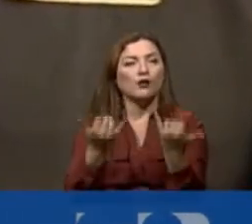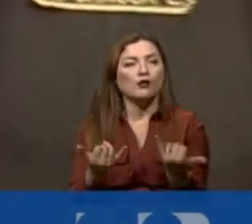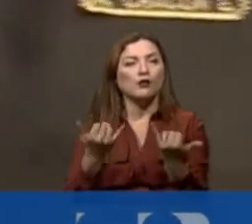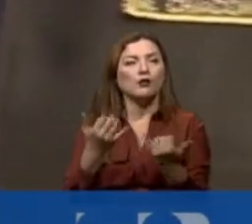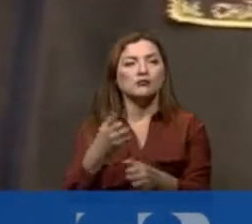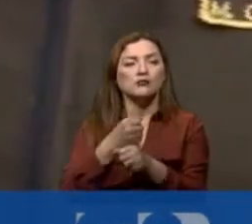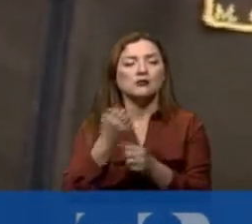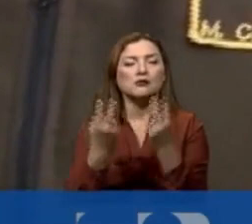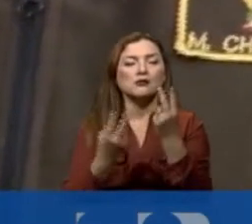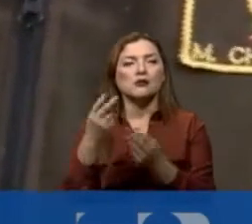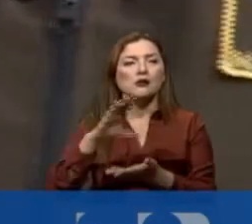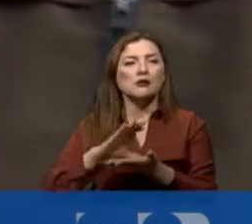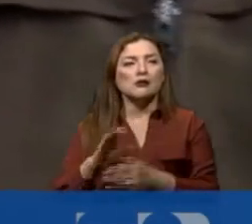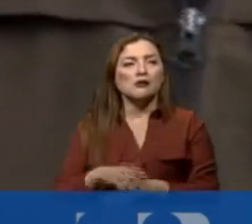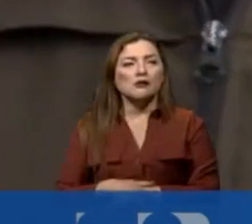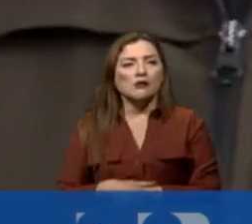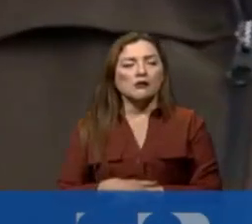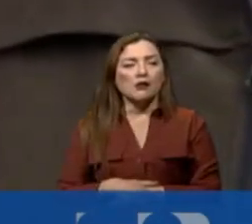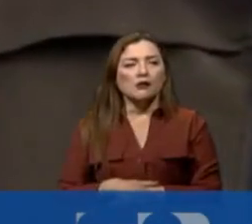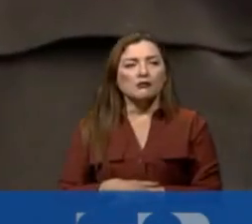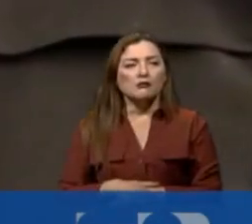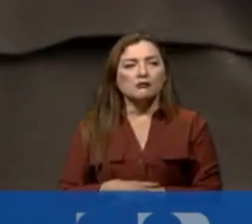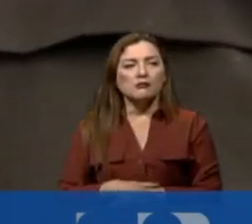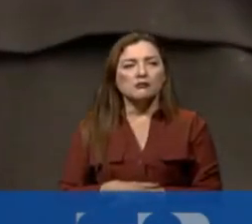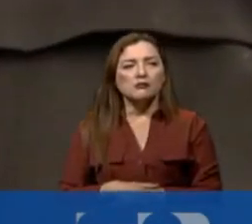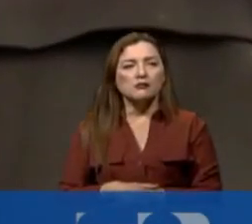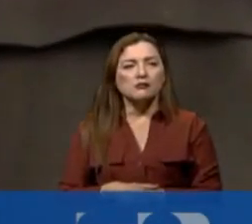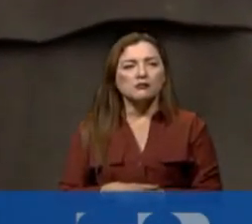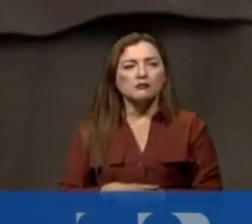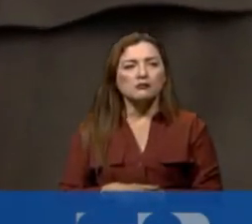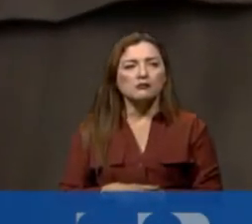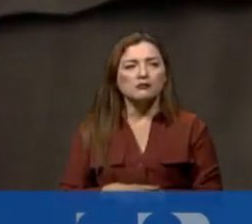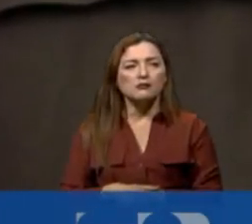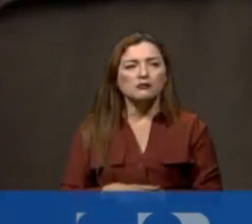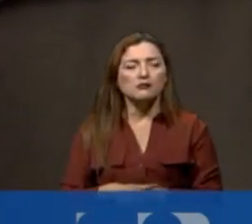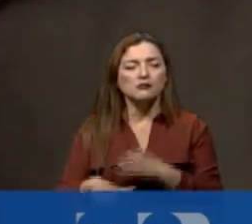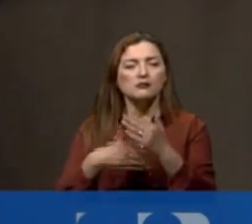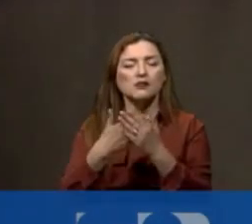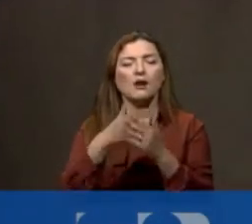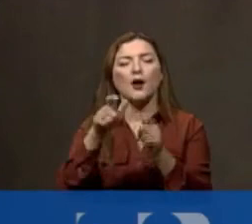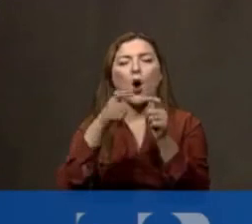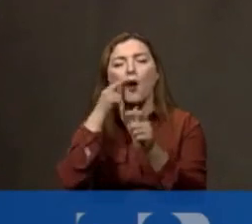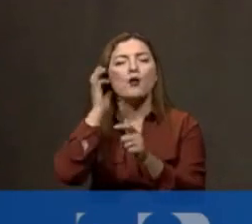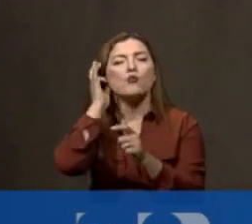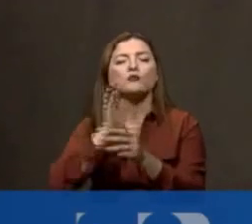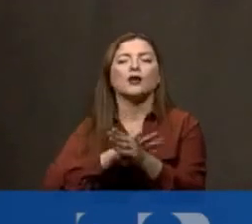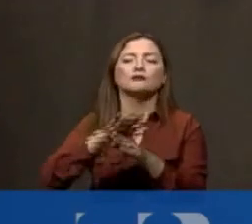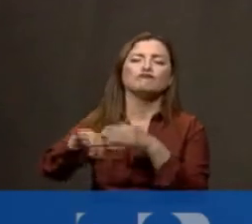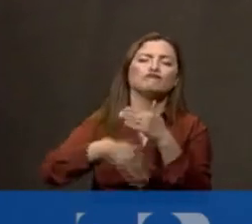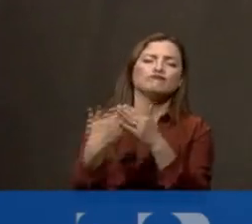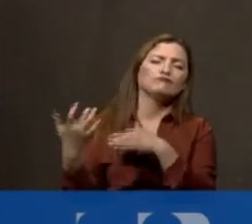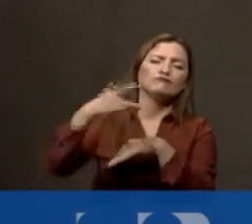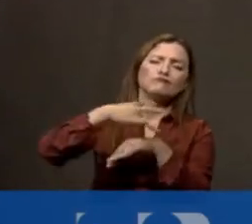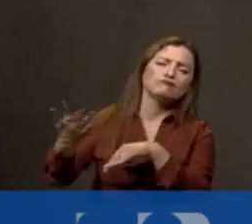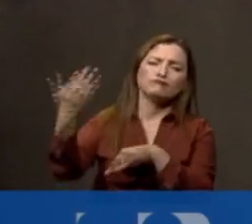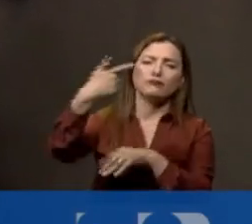y vengan a visitar el Centro Histórico de Quito. Claro que sí, vecinos y vecinas, le hago una cordial invitación a todos a darse cita a la Plaza